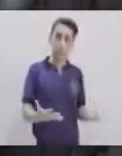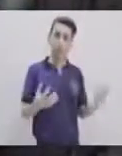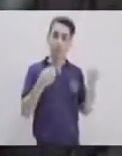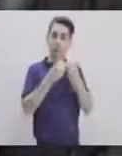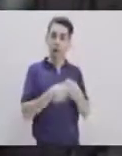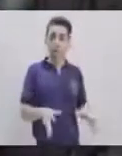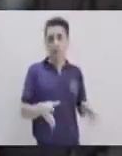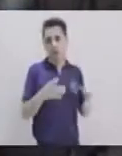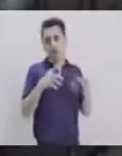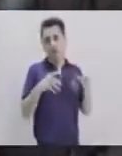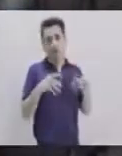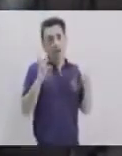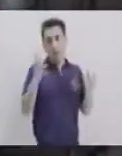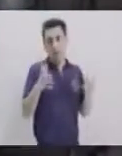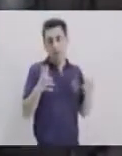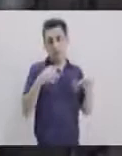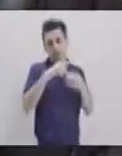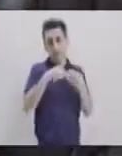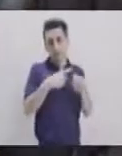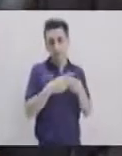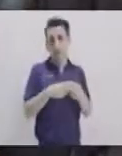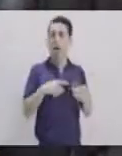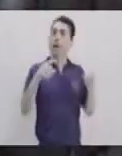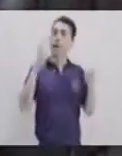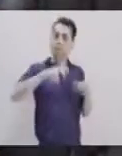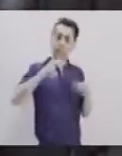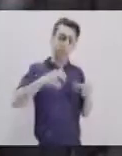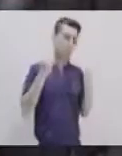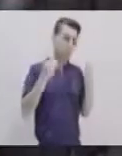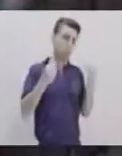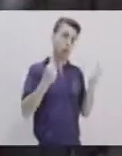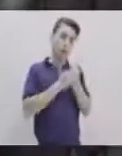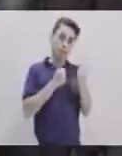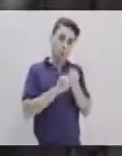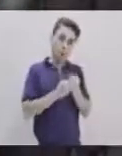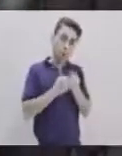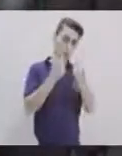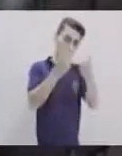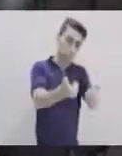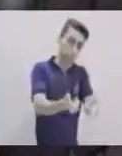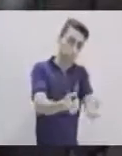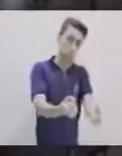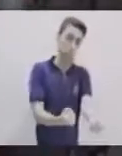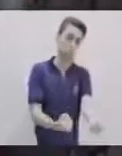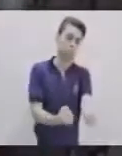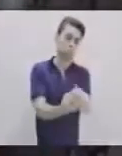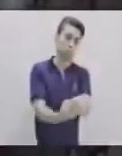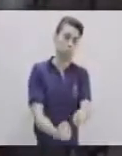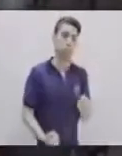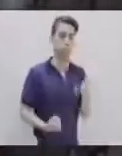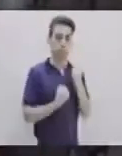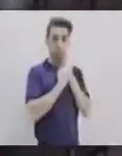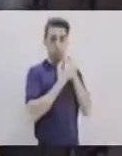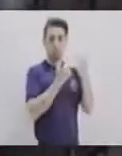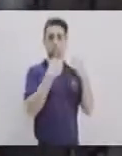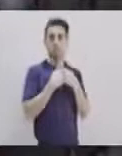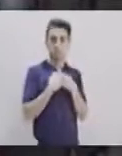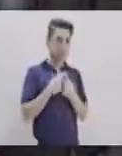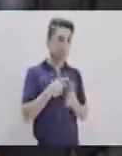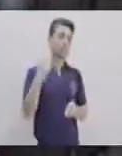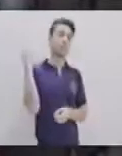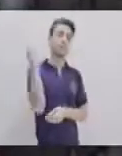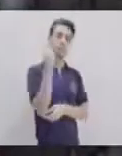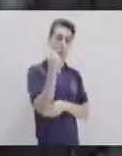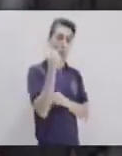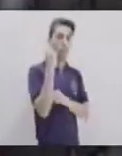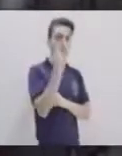mucho apoyo en donde nos estimulemos los unos con los otros, nos levantemos los unos con los otros y es muy